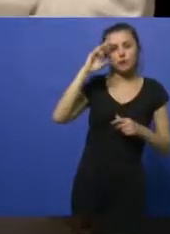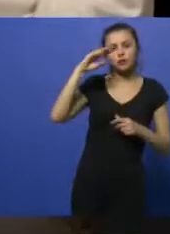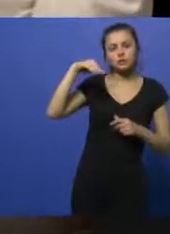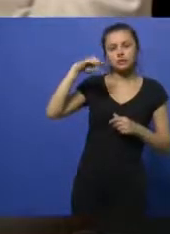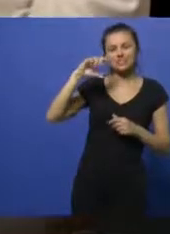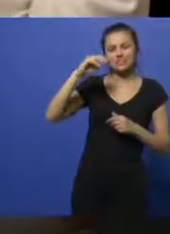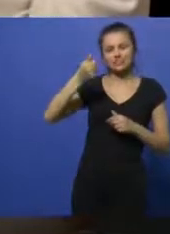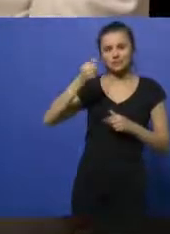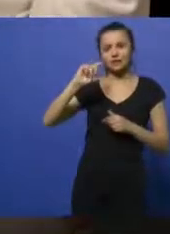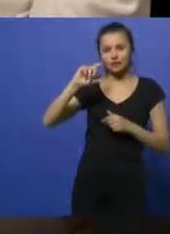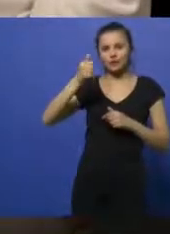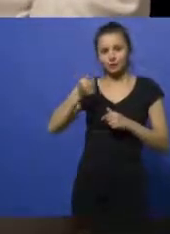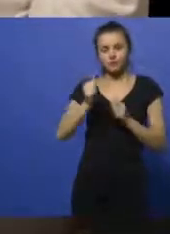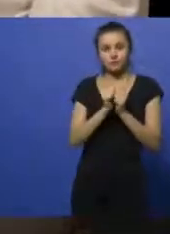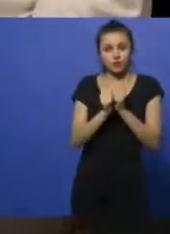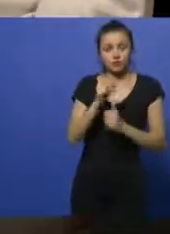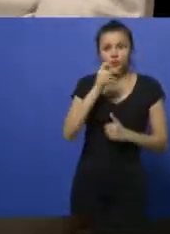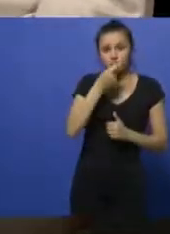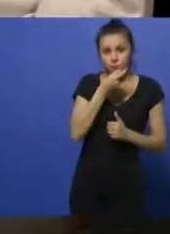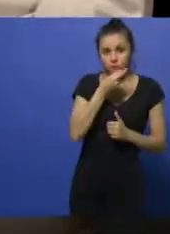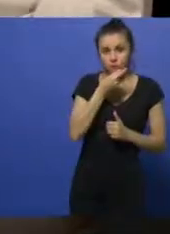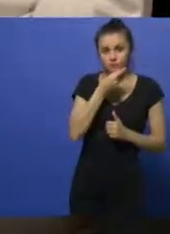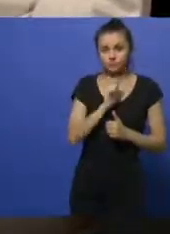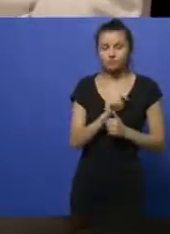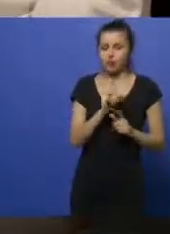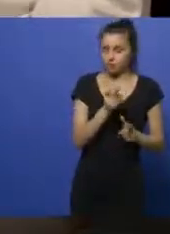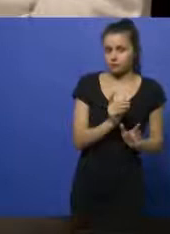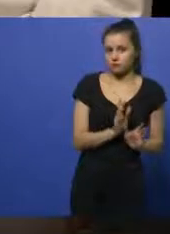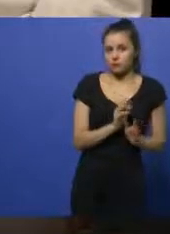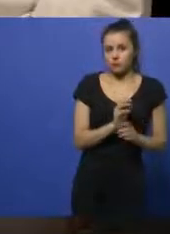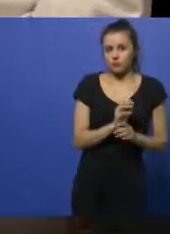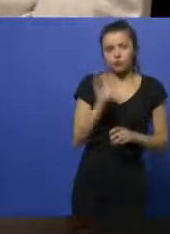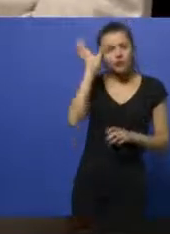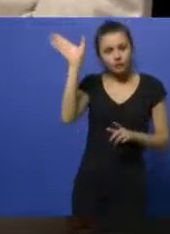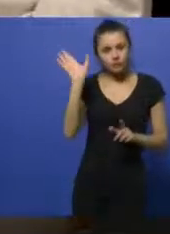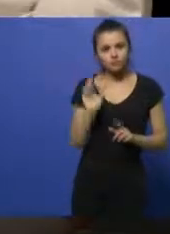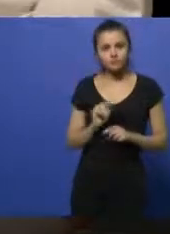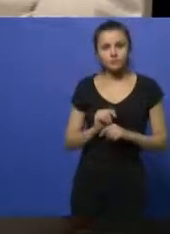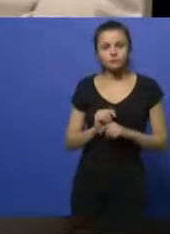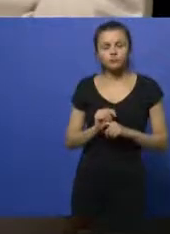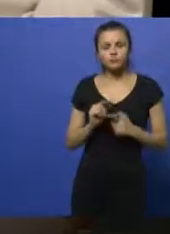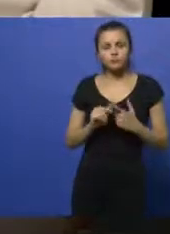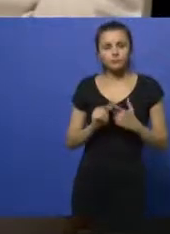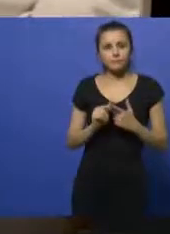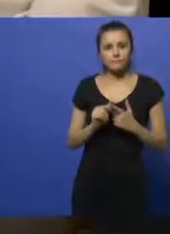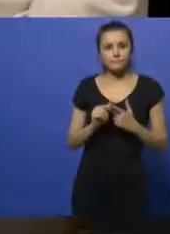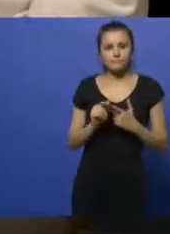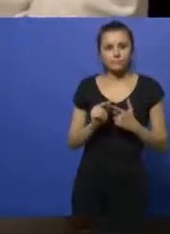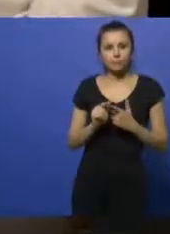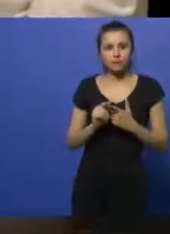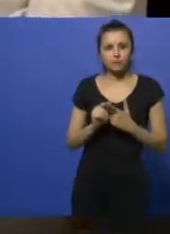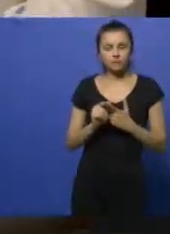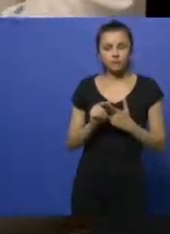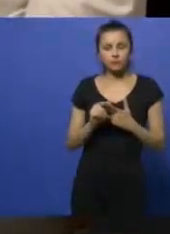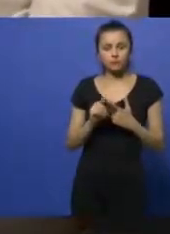Azul, y que acá el compañero no se puede expresar porque es una expresión. Si bien es la dirección de la fábrica, la ciudadanía tiene que